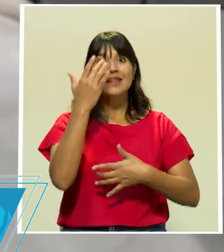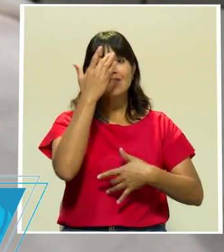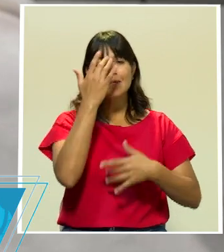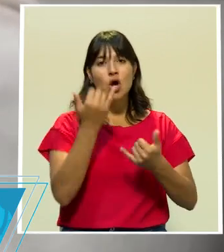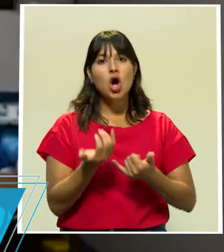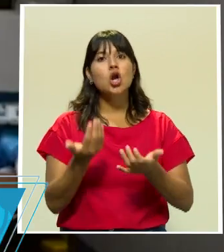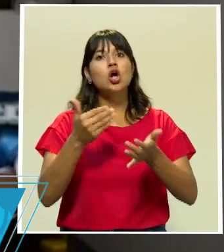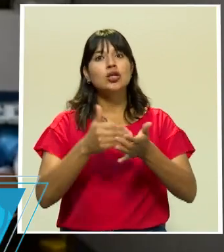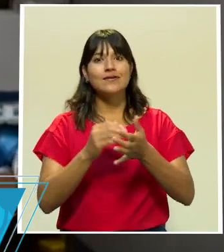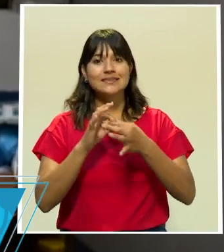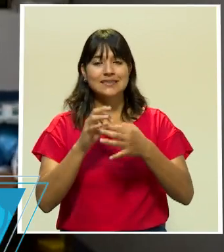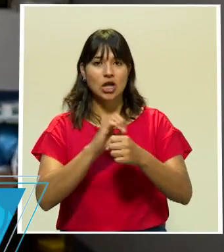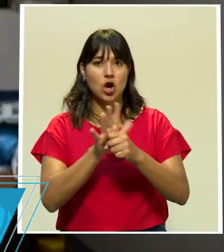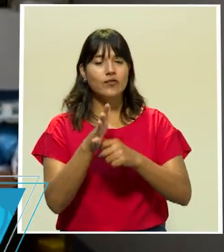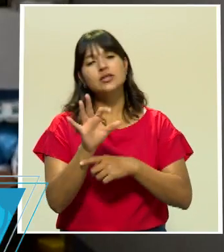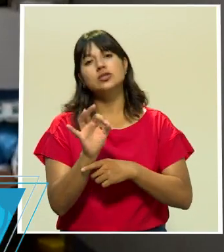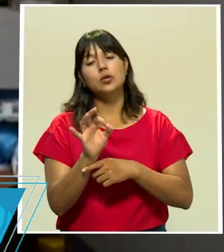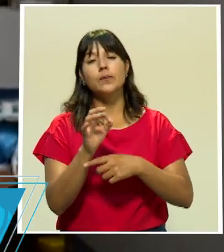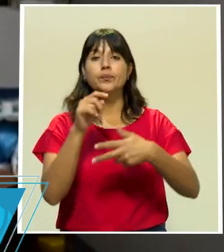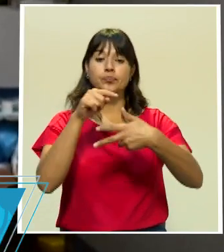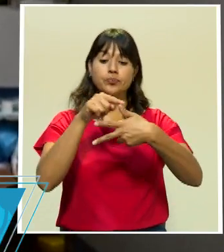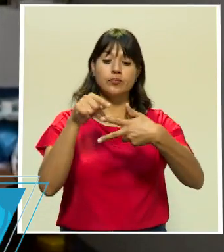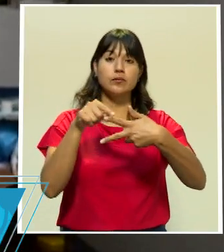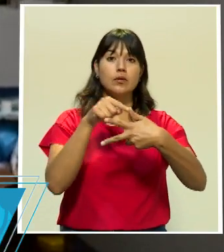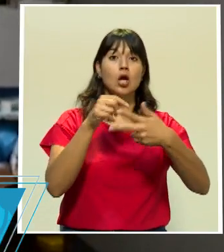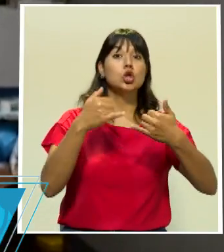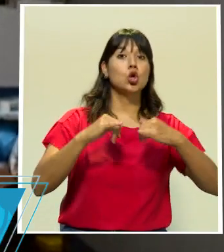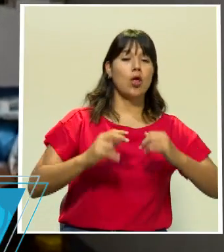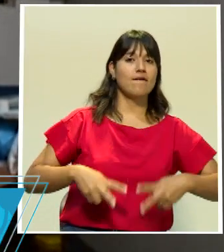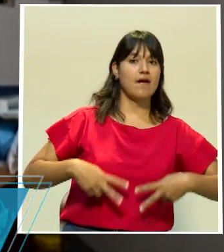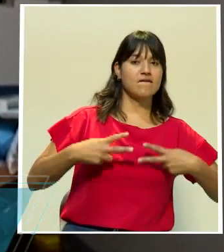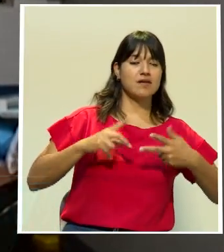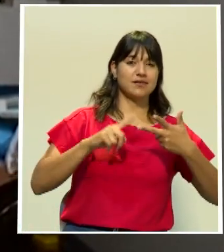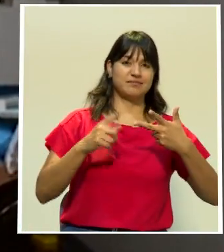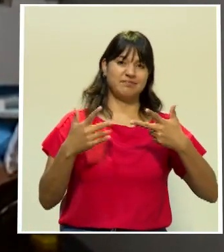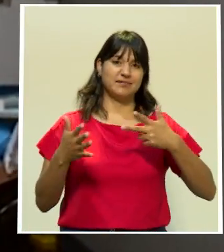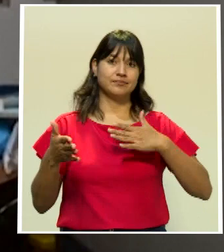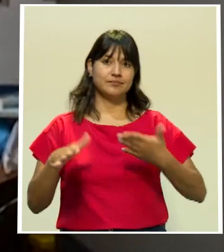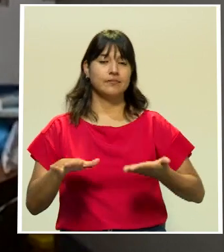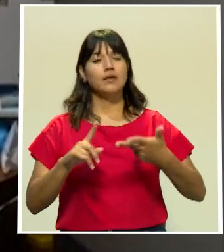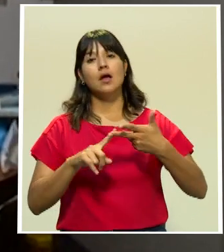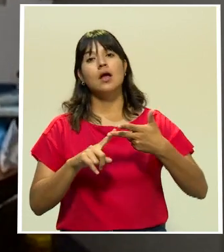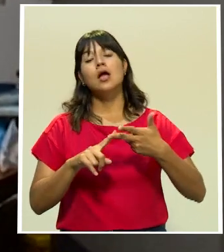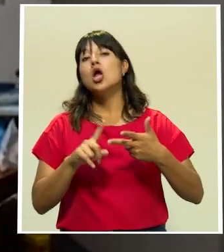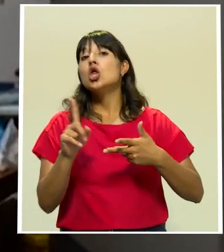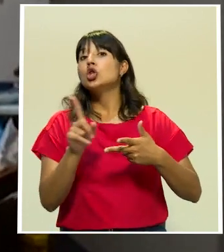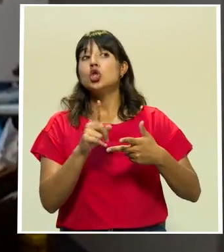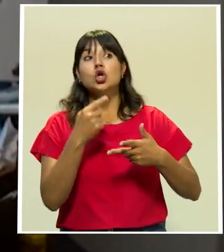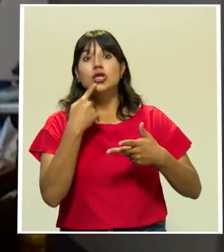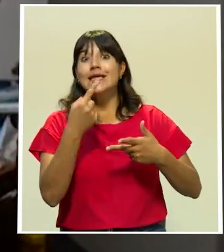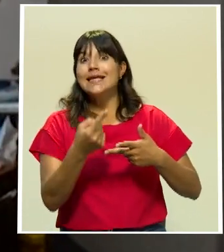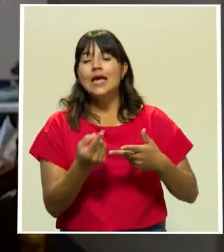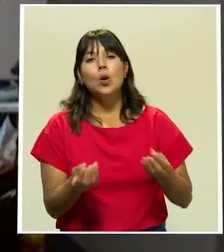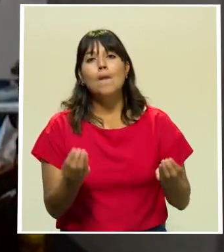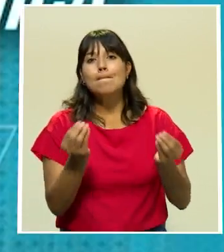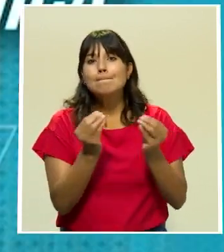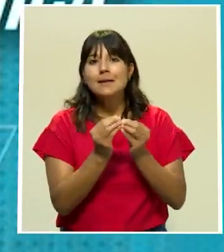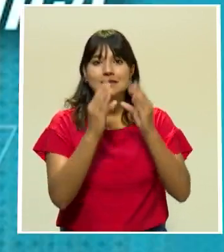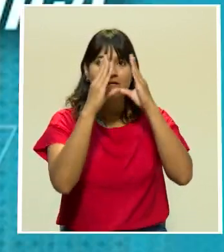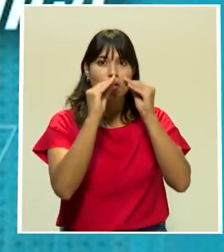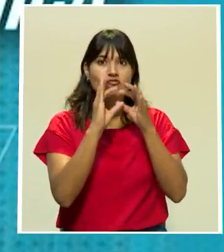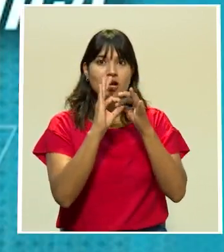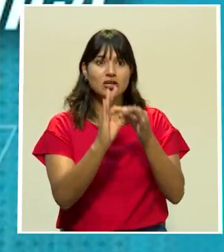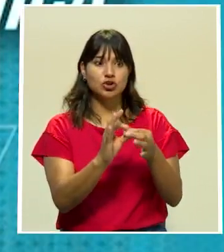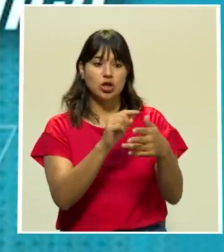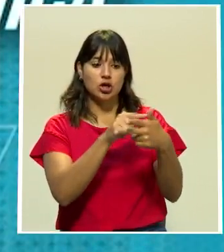de Vigilancia de la Salud, se trata de 2 personas vivas y una fallecida. Sin embargo, no dieron mayores detalles de dichos pacientes. El